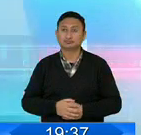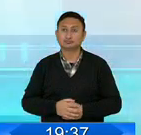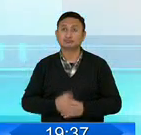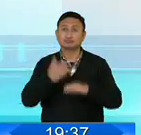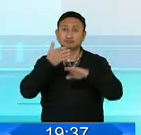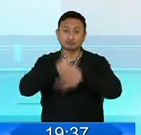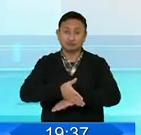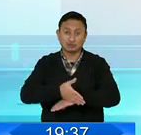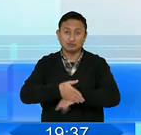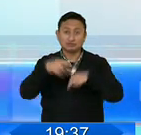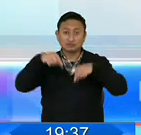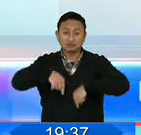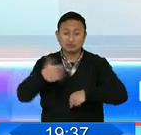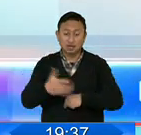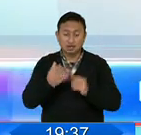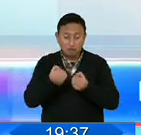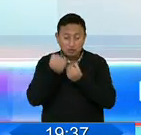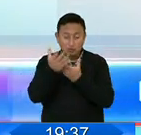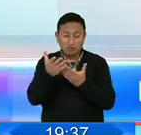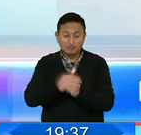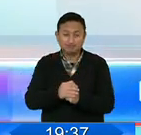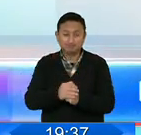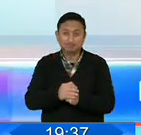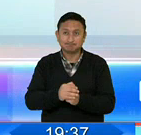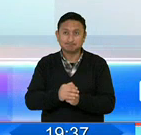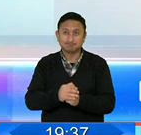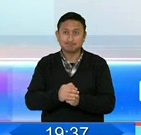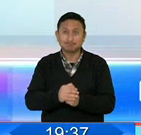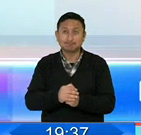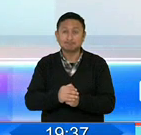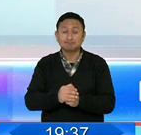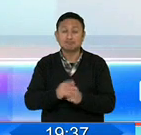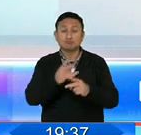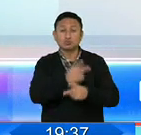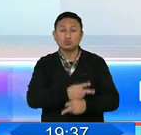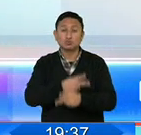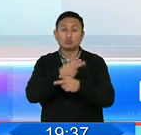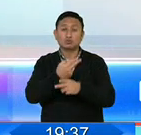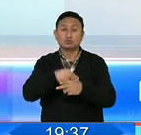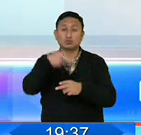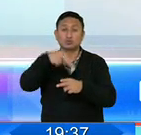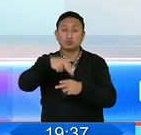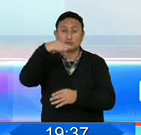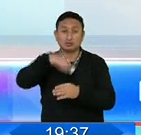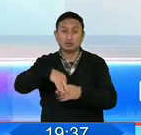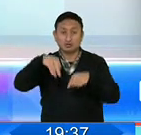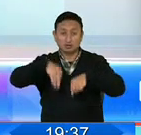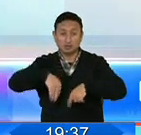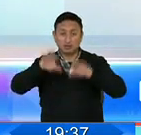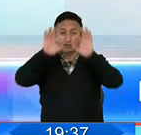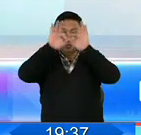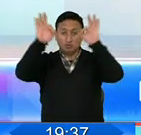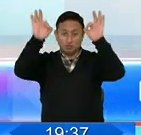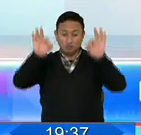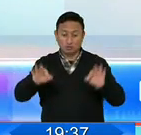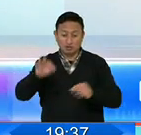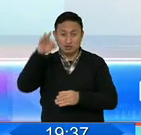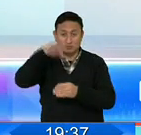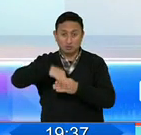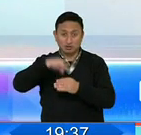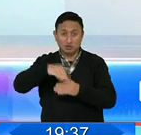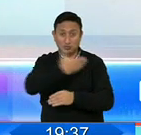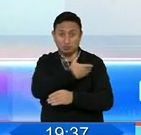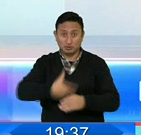Más adelante les contamos, amigos televidentes, Consejo Nacional Electoral oficializó la papeleta